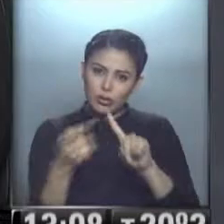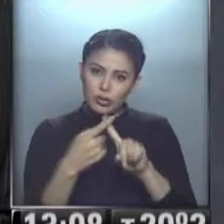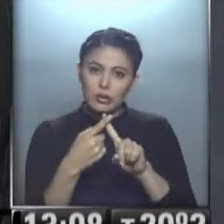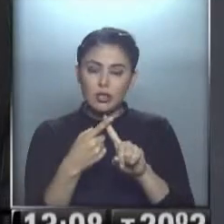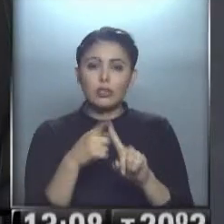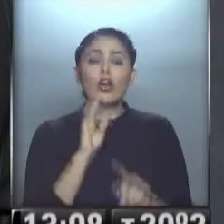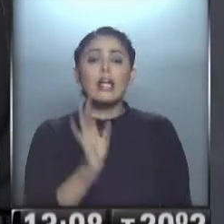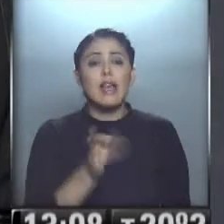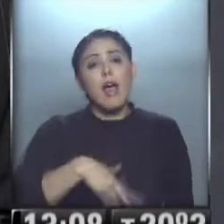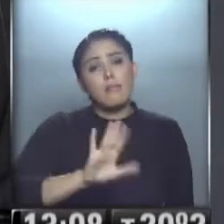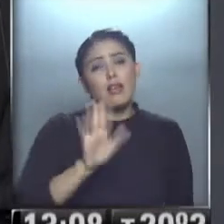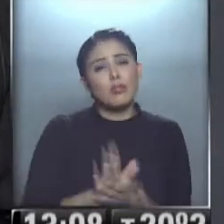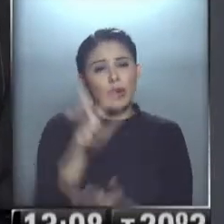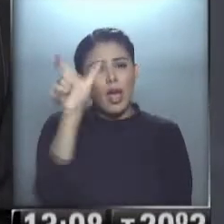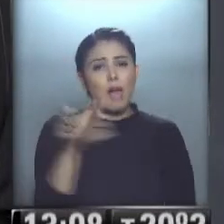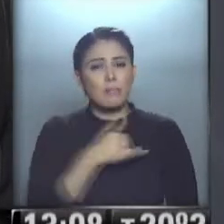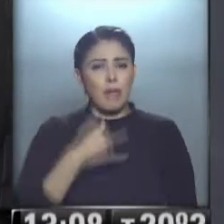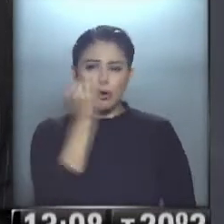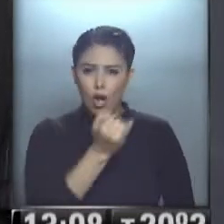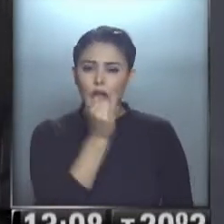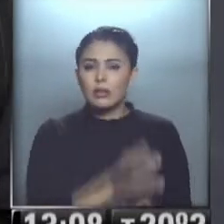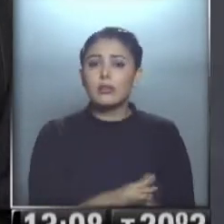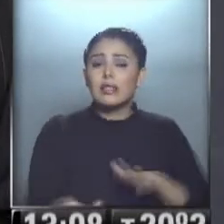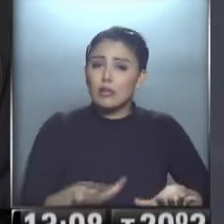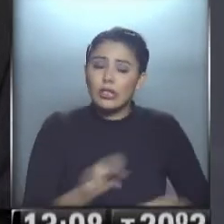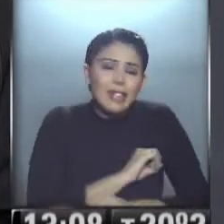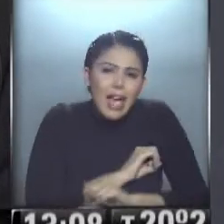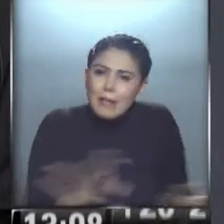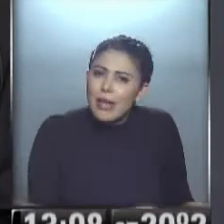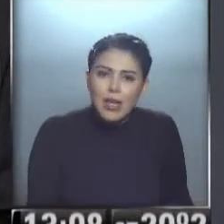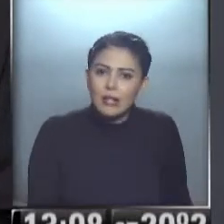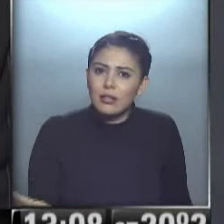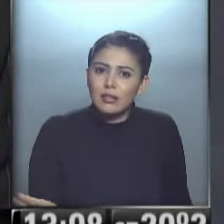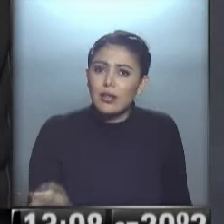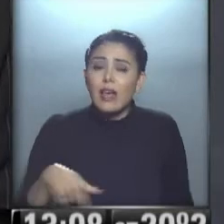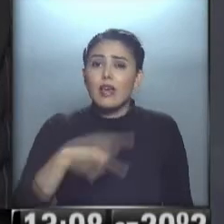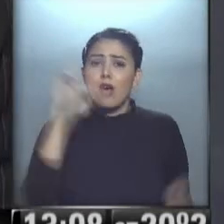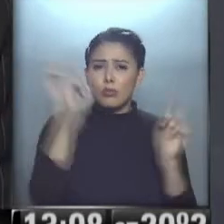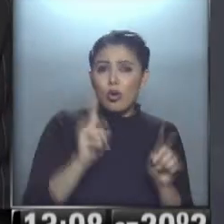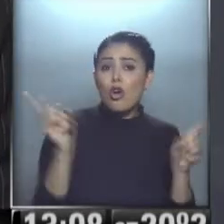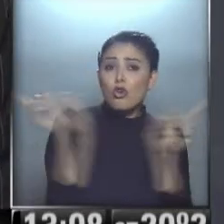para conocer ese testimonio, las situaciones extremas que se vivieron en este breve pero intenso temporal.